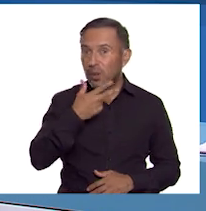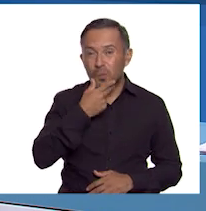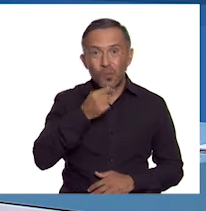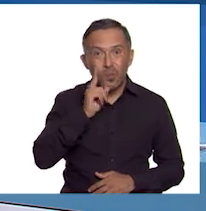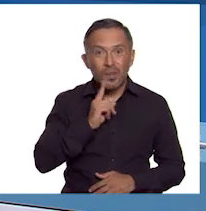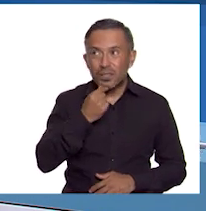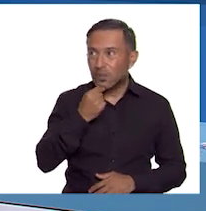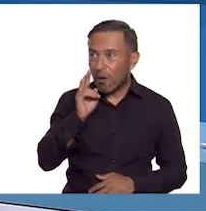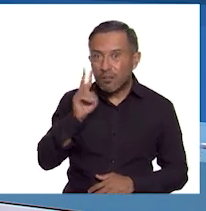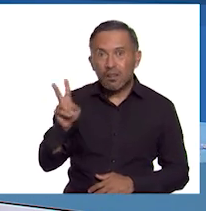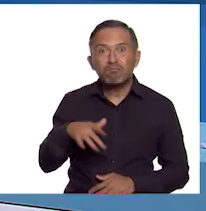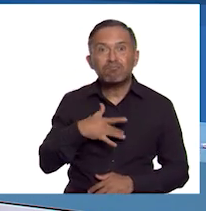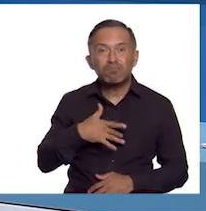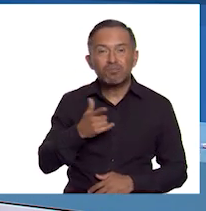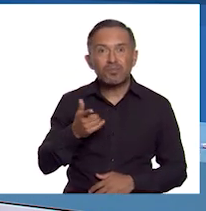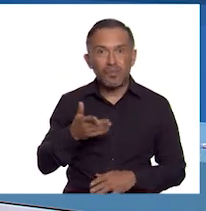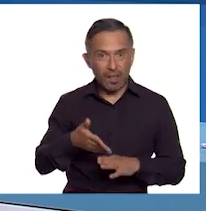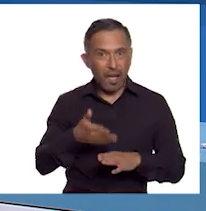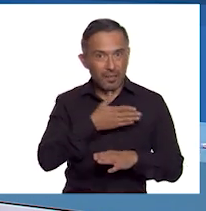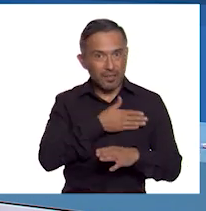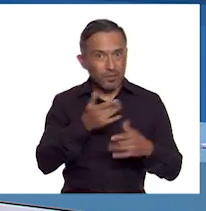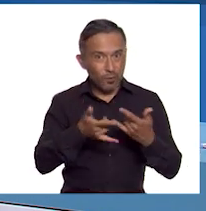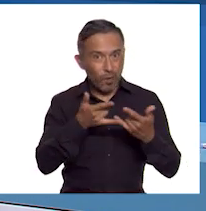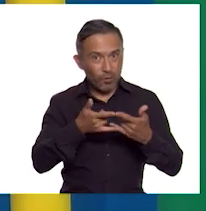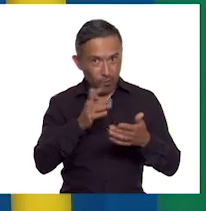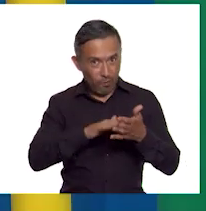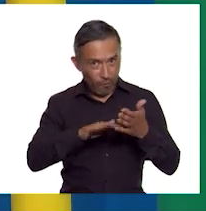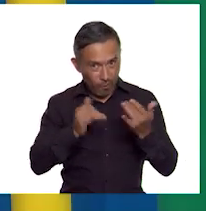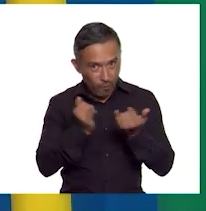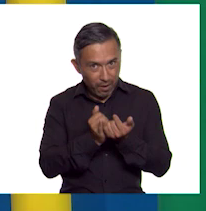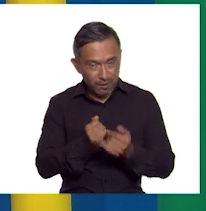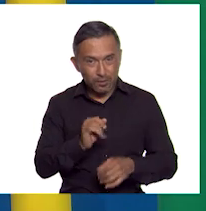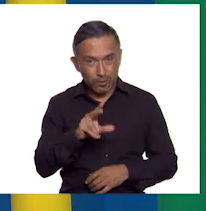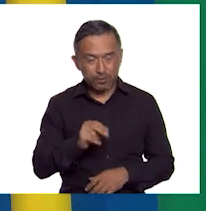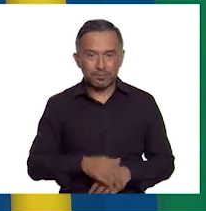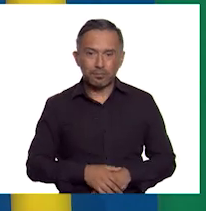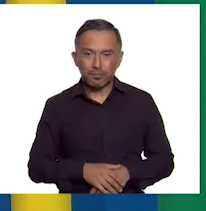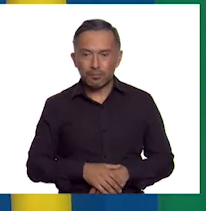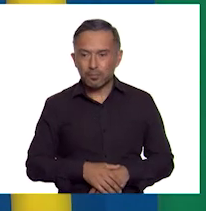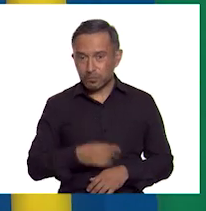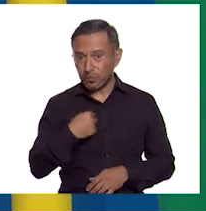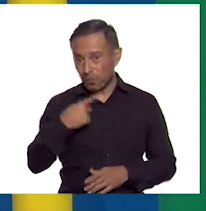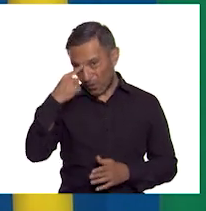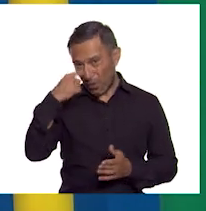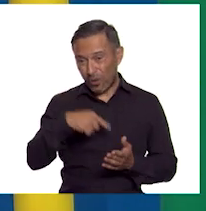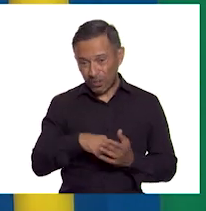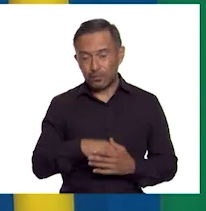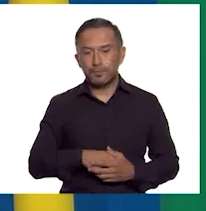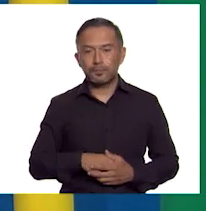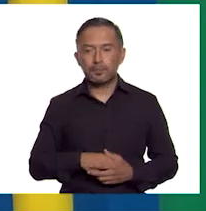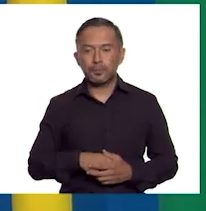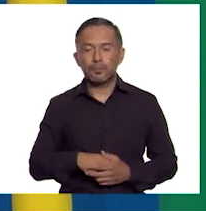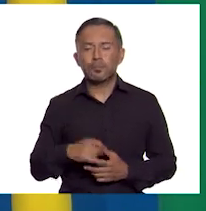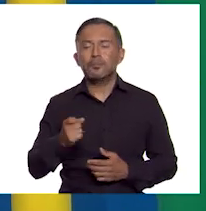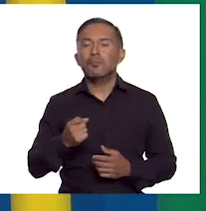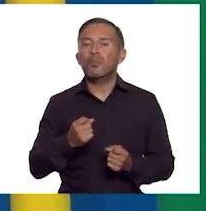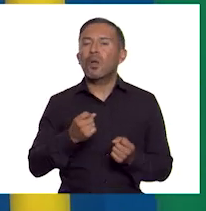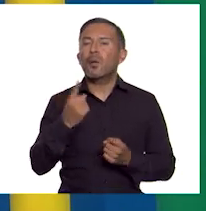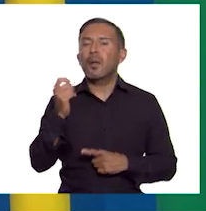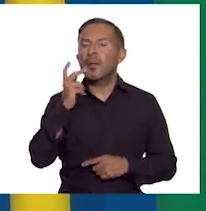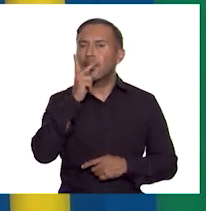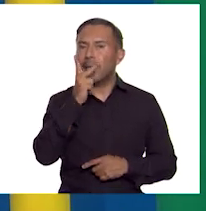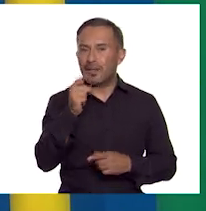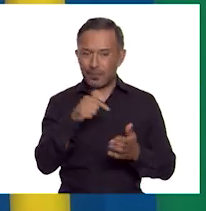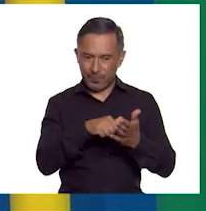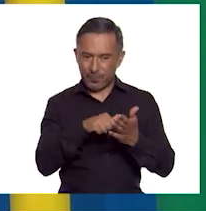similar a los cuentos que hemos leído en sesiones anteriores? Yo creo que puede ser conveniente aclarar algunas palabras que se usan en el